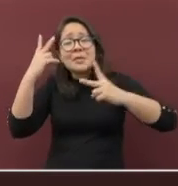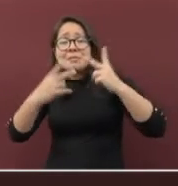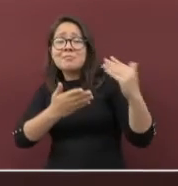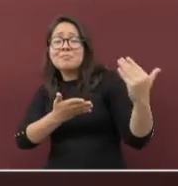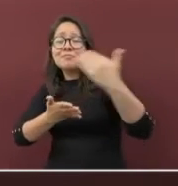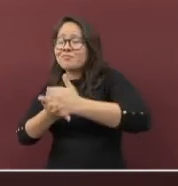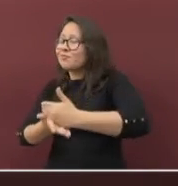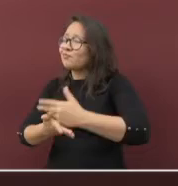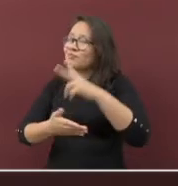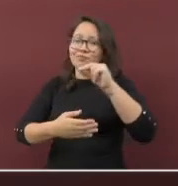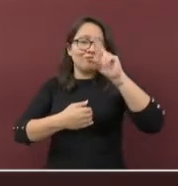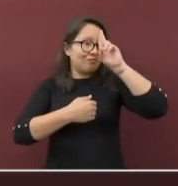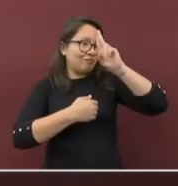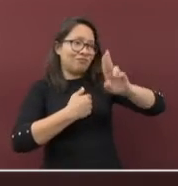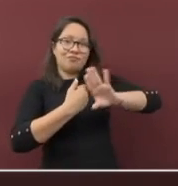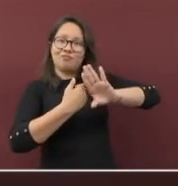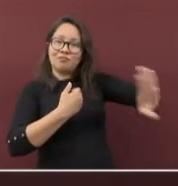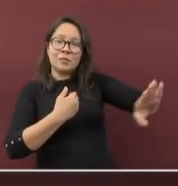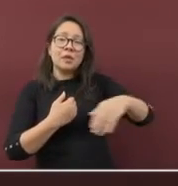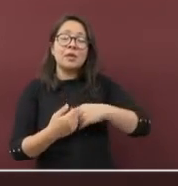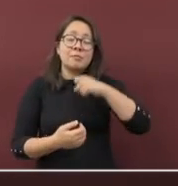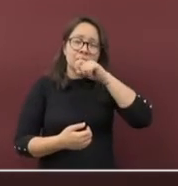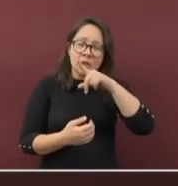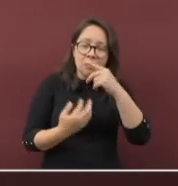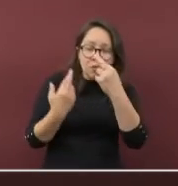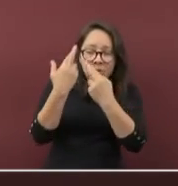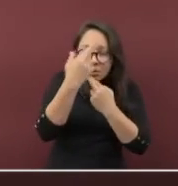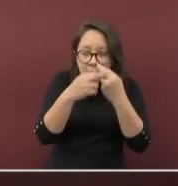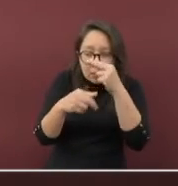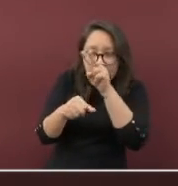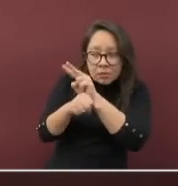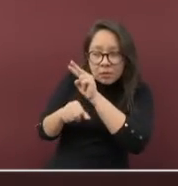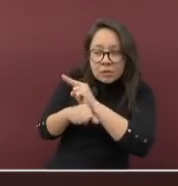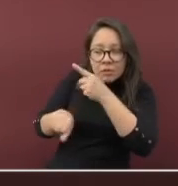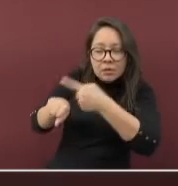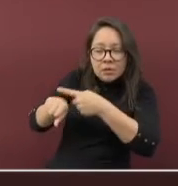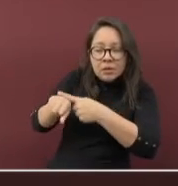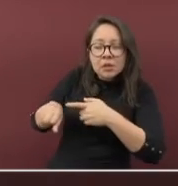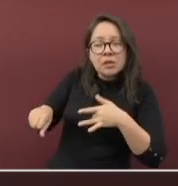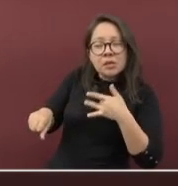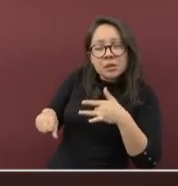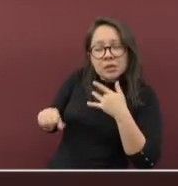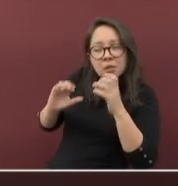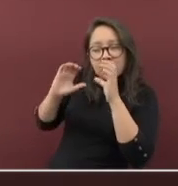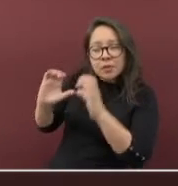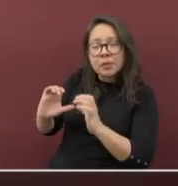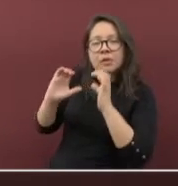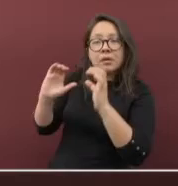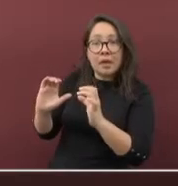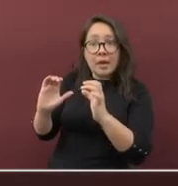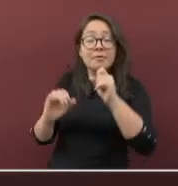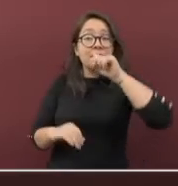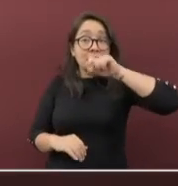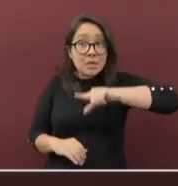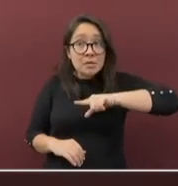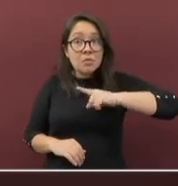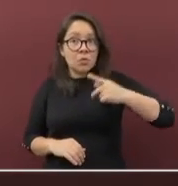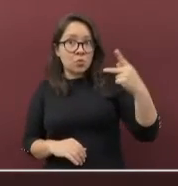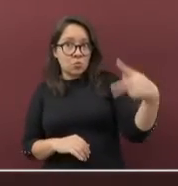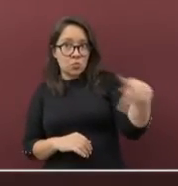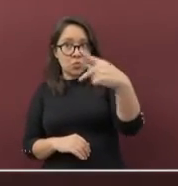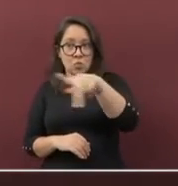importante estar al pendiente del avance de la enfermedad de la persona contagiada así como la de ustedes